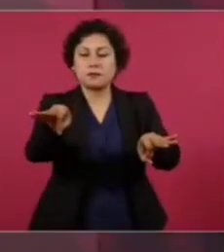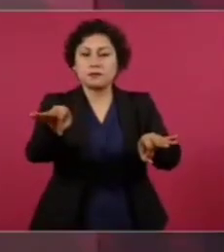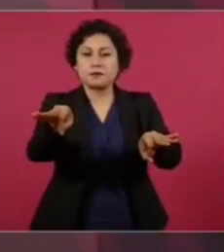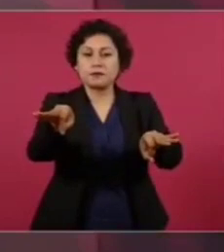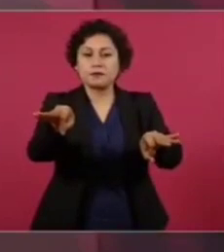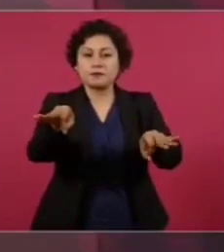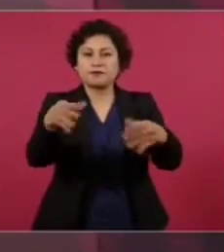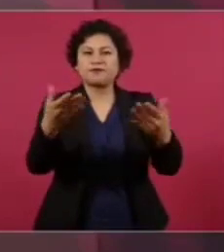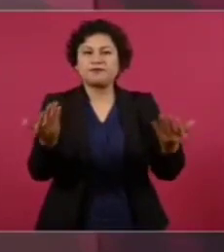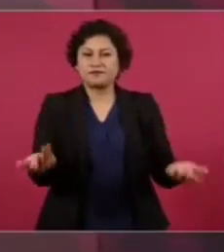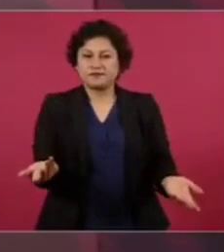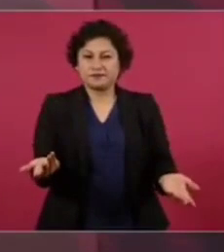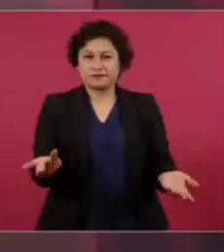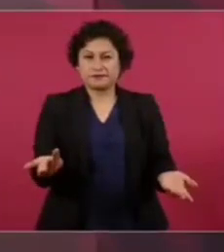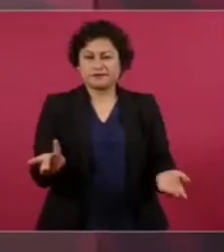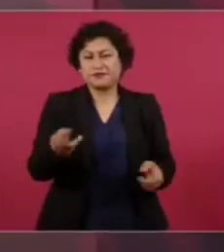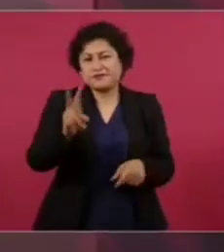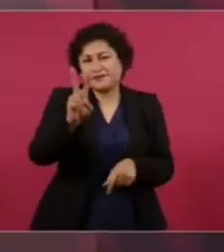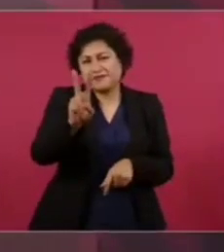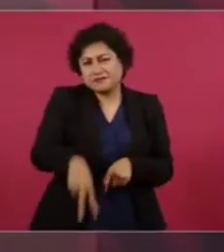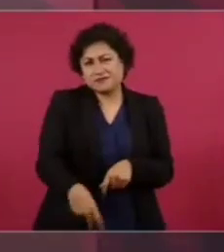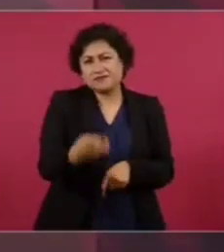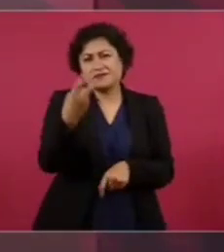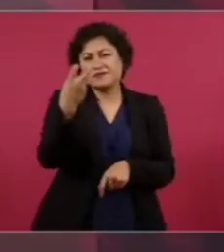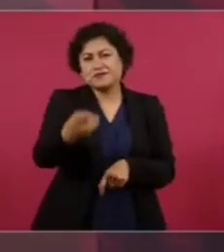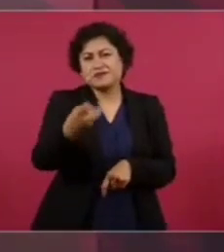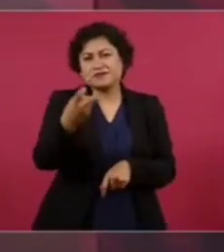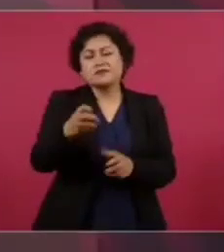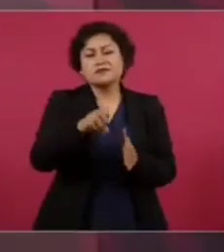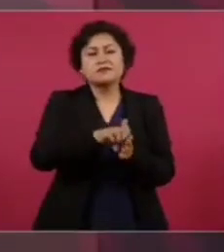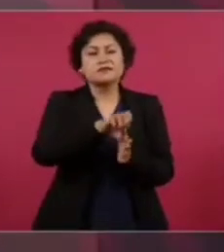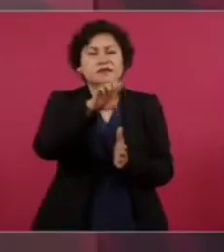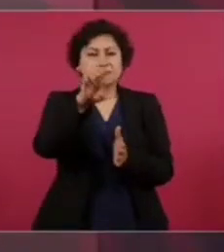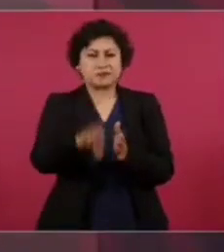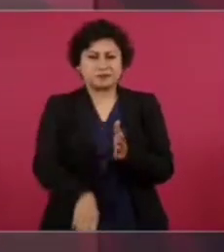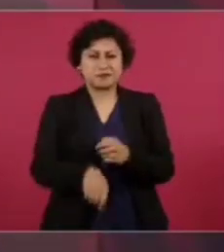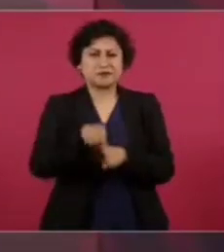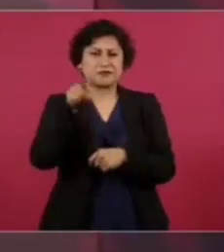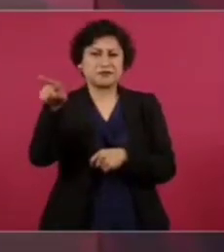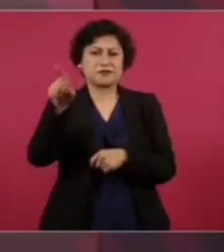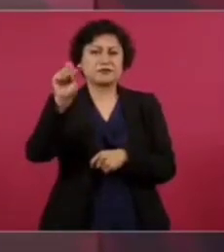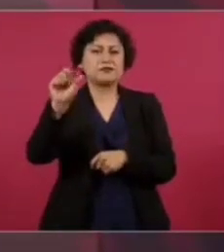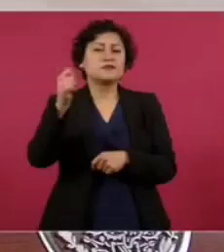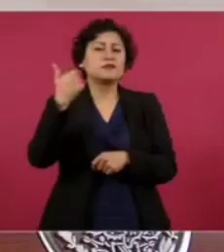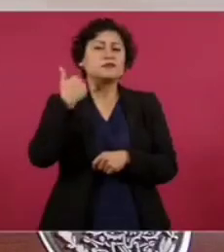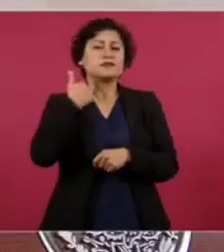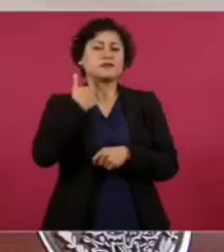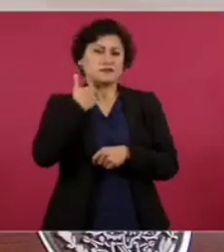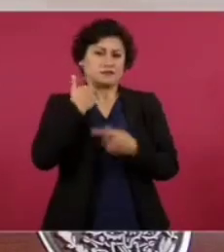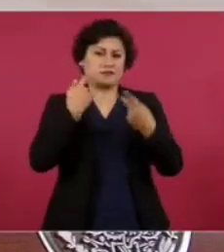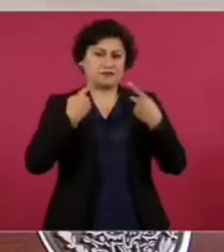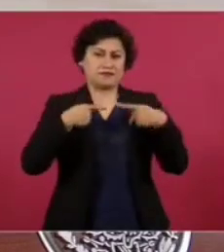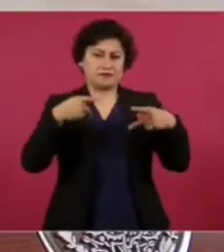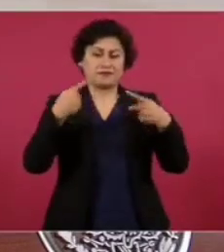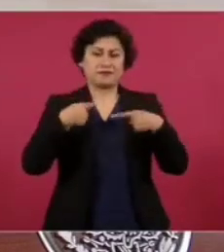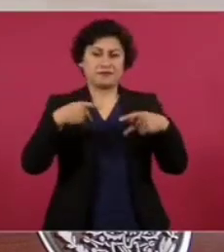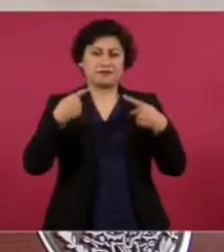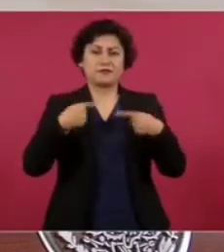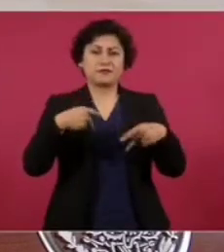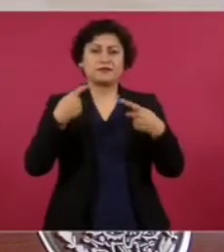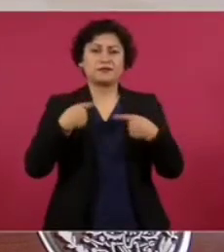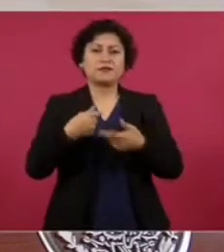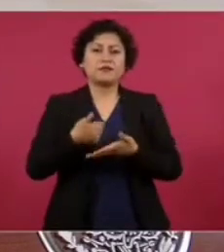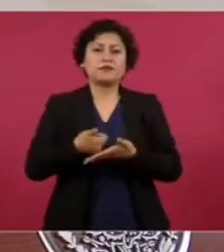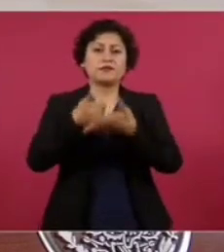de Goebbels, el jefe de propaganda de Hitler, que una mentira, cuando se repite muchas